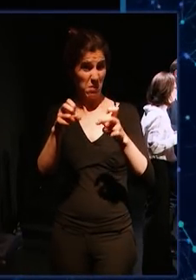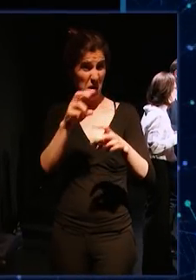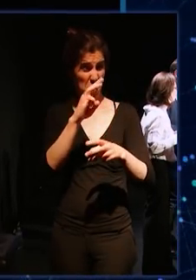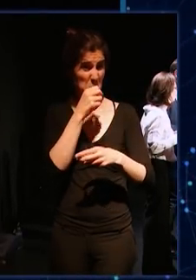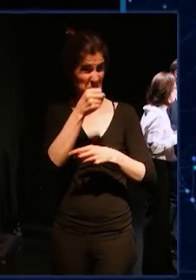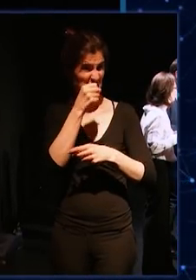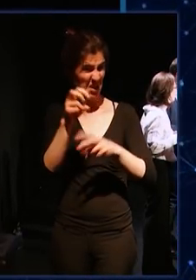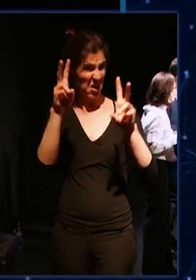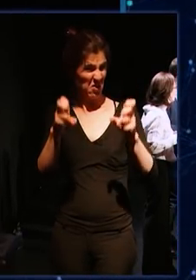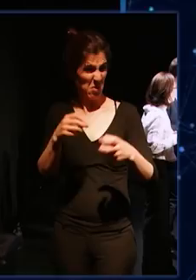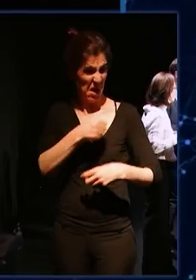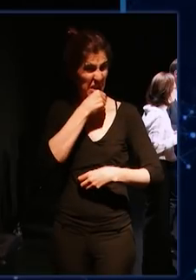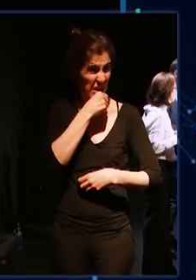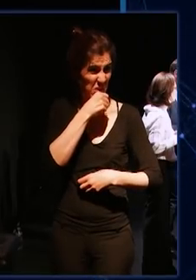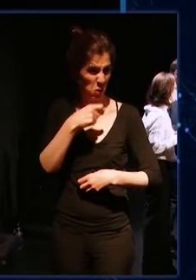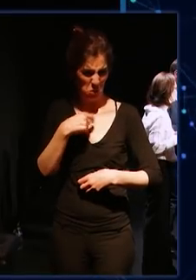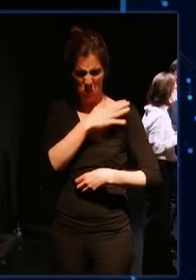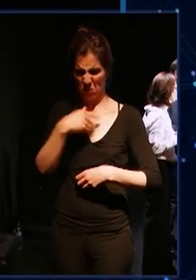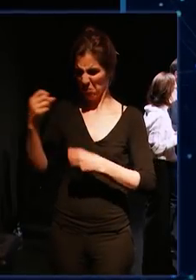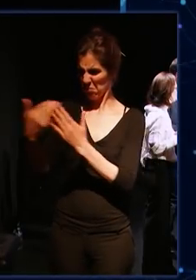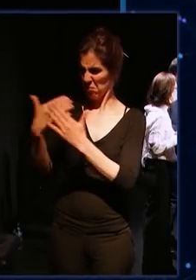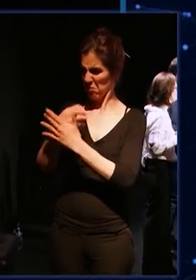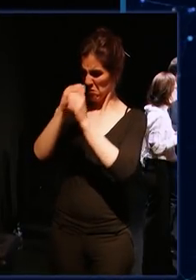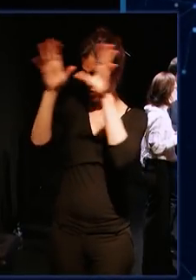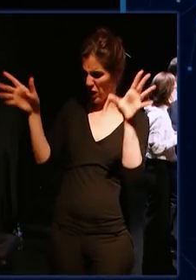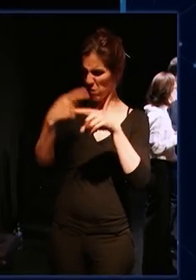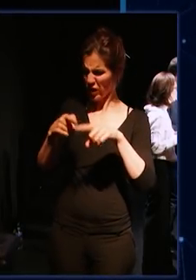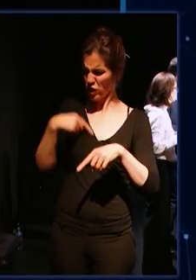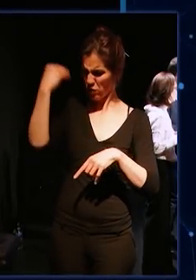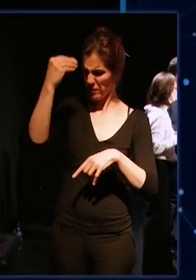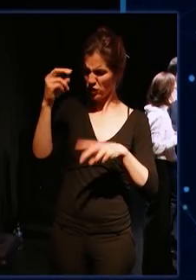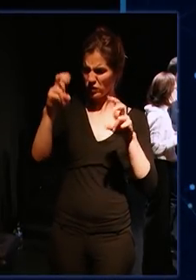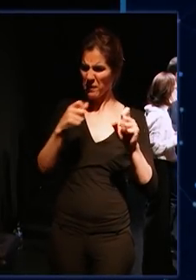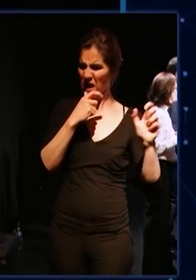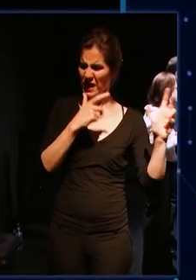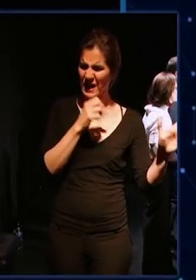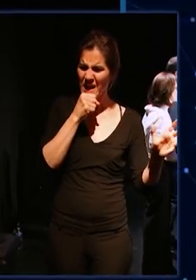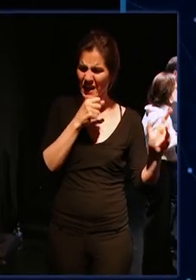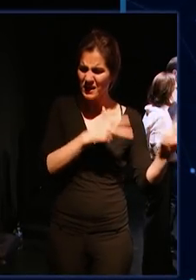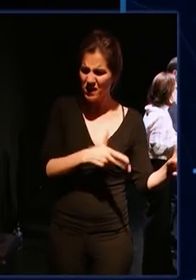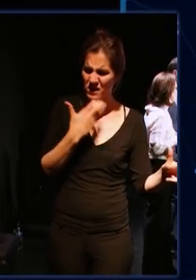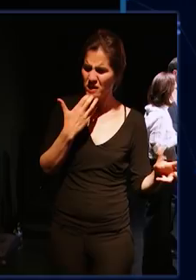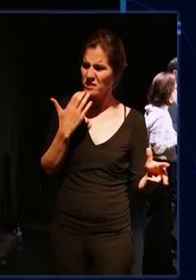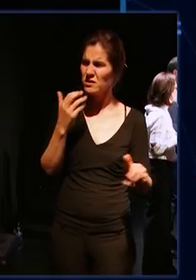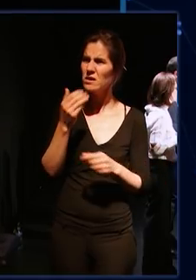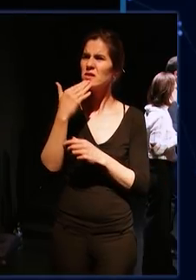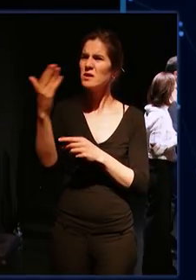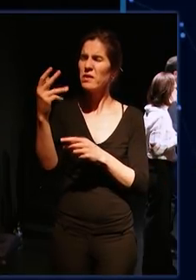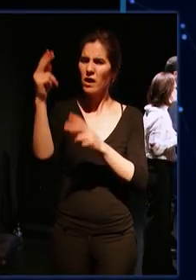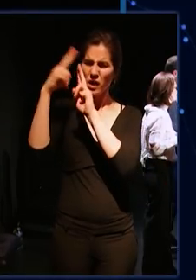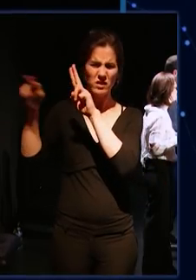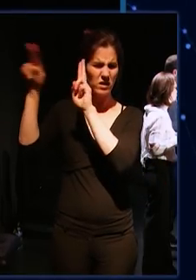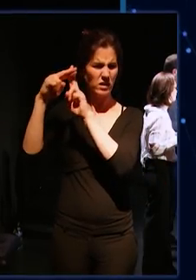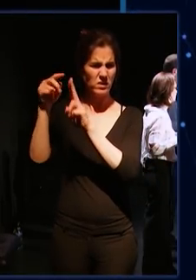quería que me lo aclarase, porque yo tengo entendido que el tema de residencias, cuando se piden a la Generalitat, te dan unas